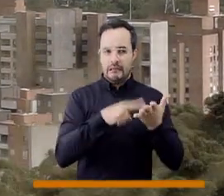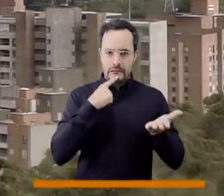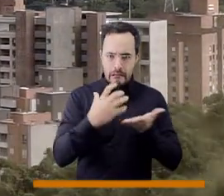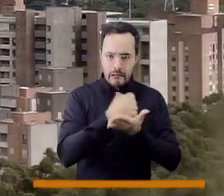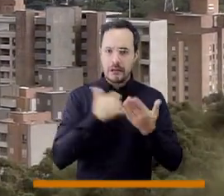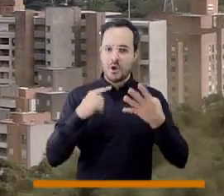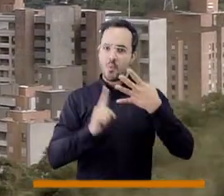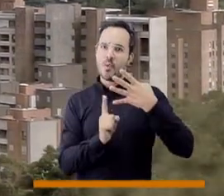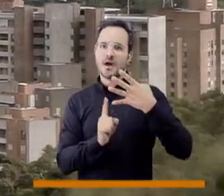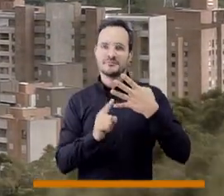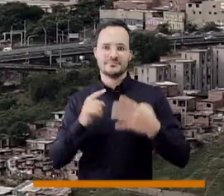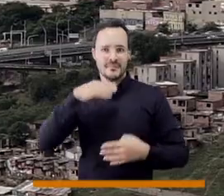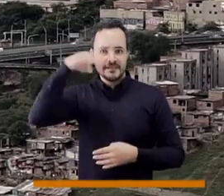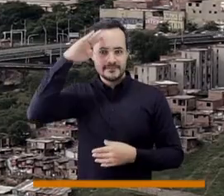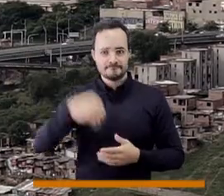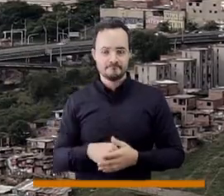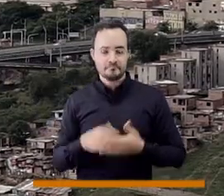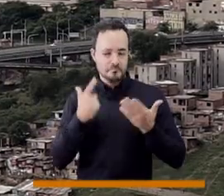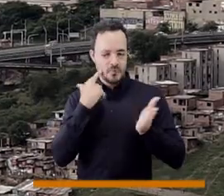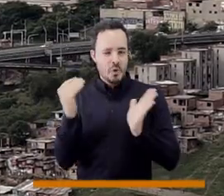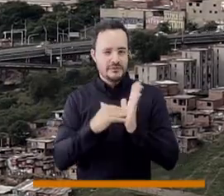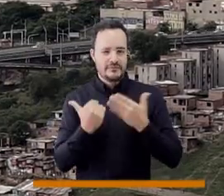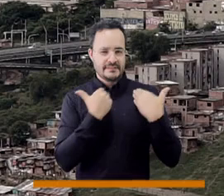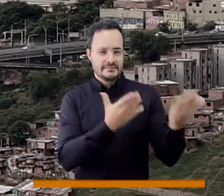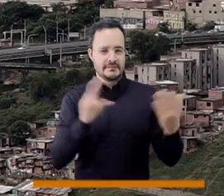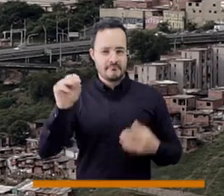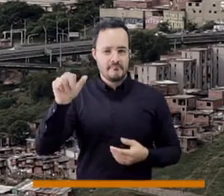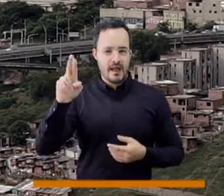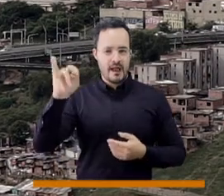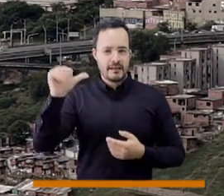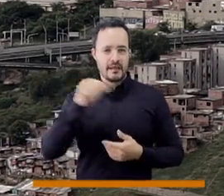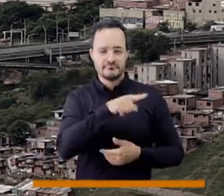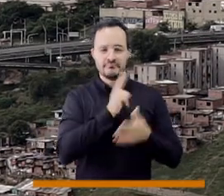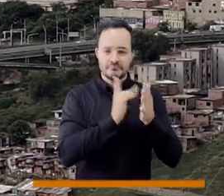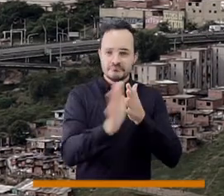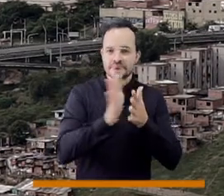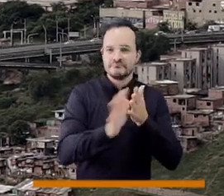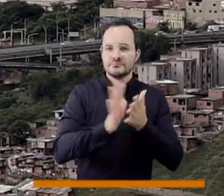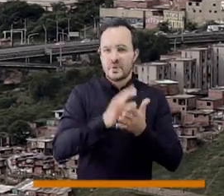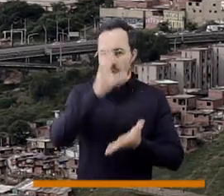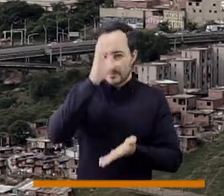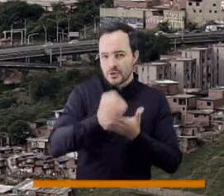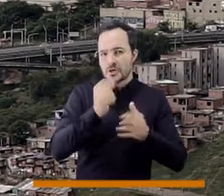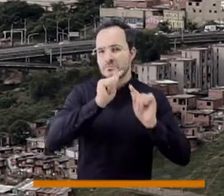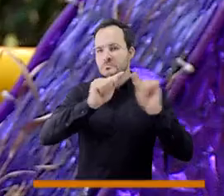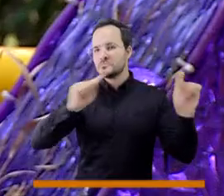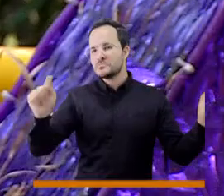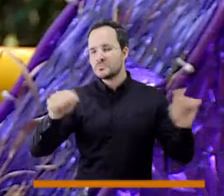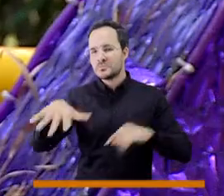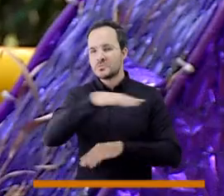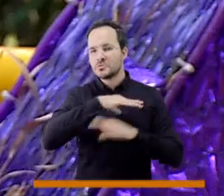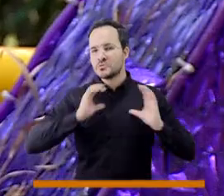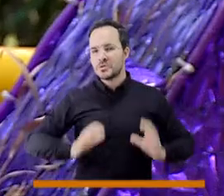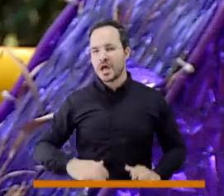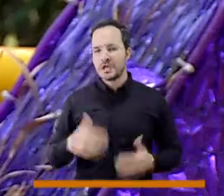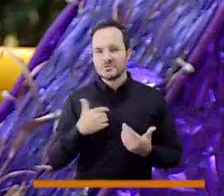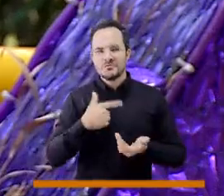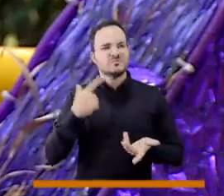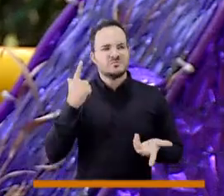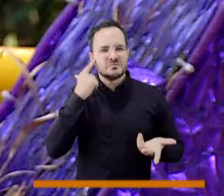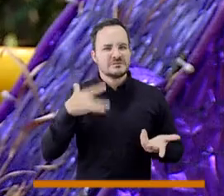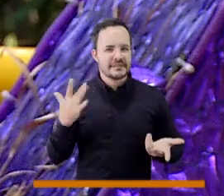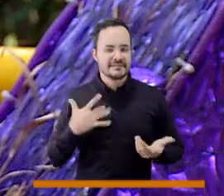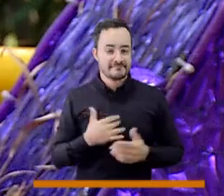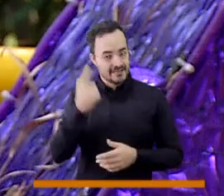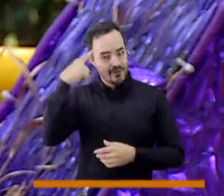hecho profunda investigación. Los quiero invitar a que nos vayamos a partir de este momento nuevamente con María Fernanda, que tiene más voces de la